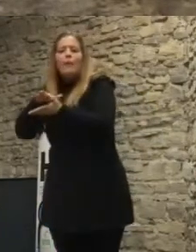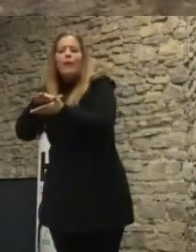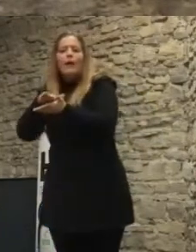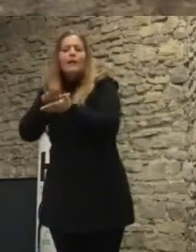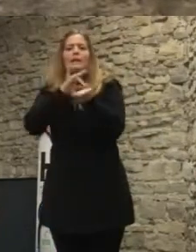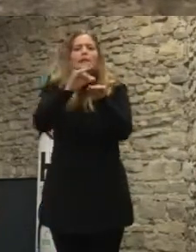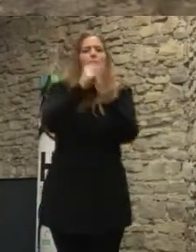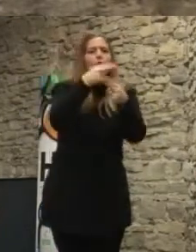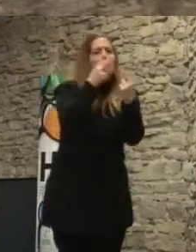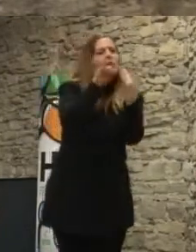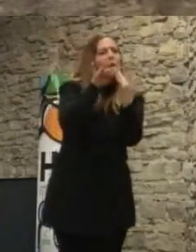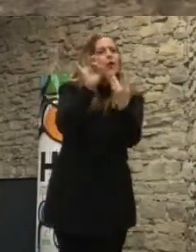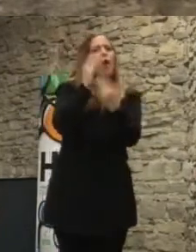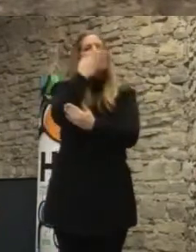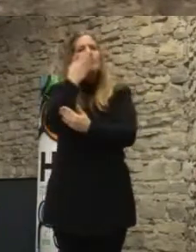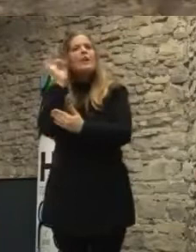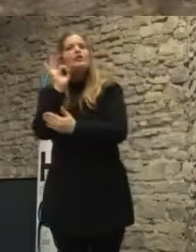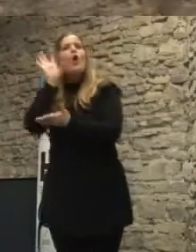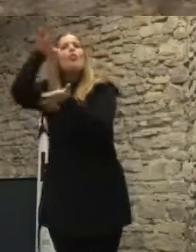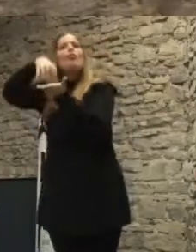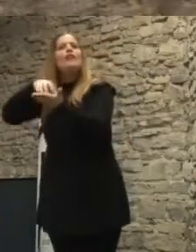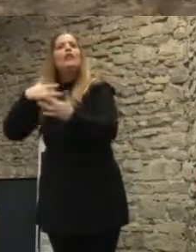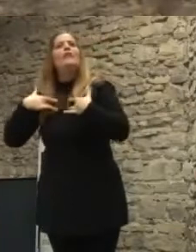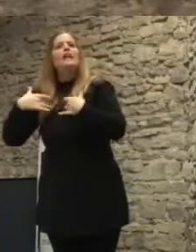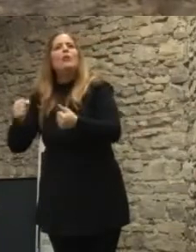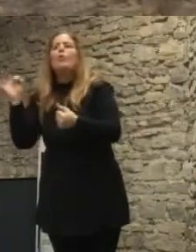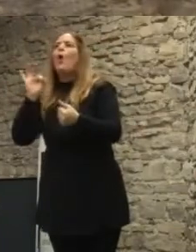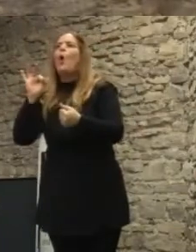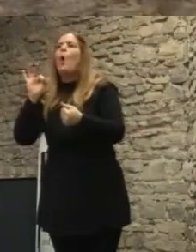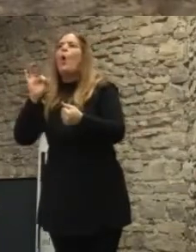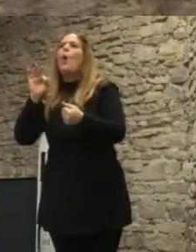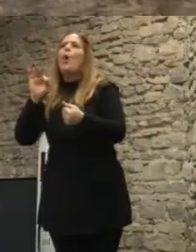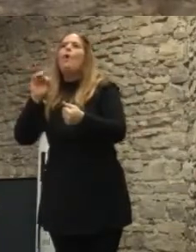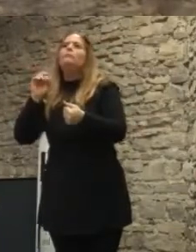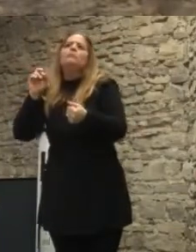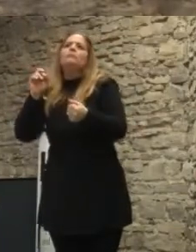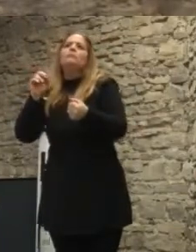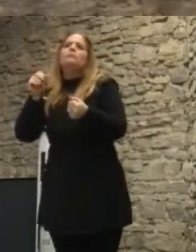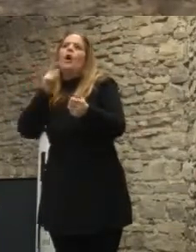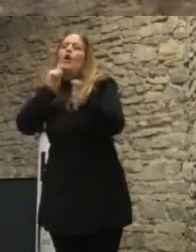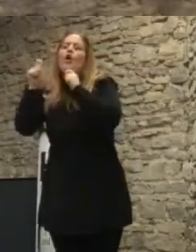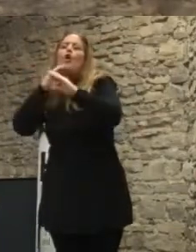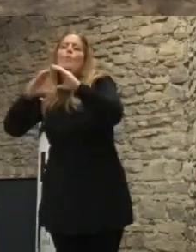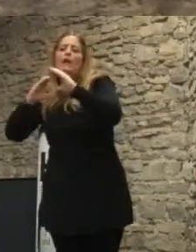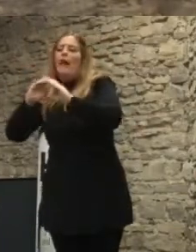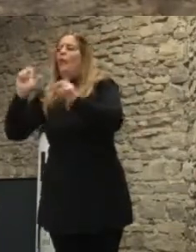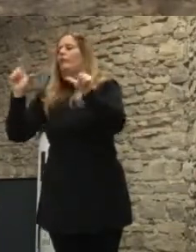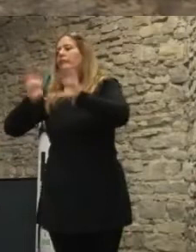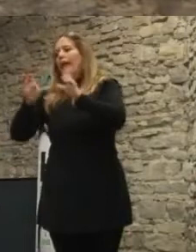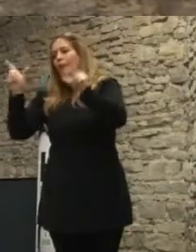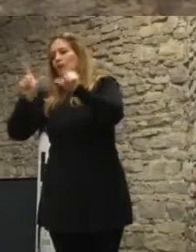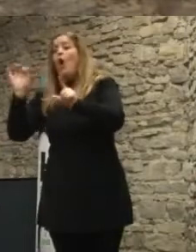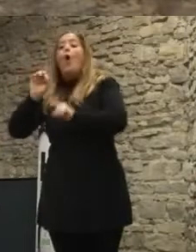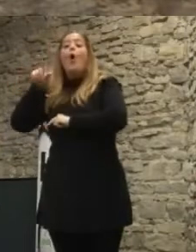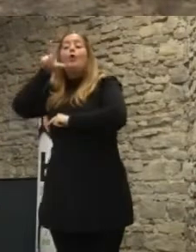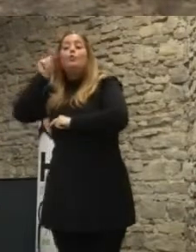las escuelas, con el centro de salud, o con los medios de comunicación, o con Twitter, o con los centros cívicos, o con